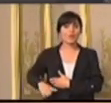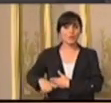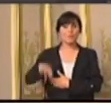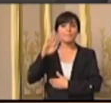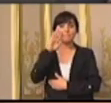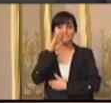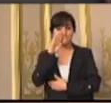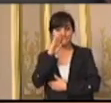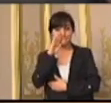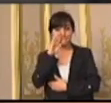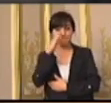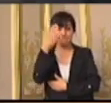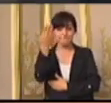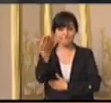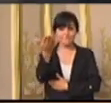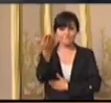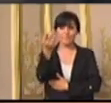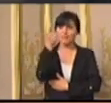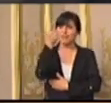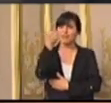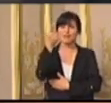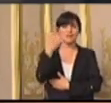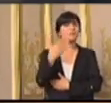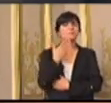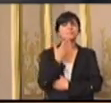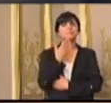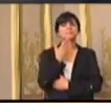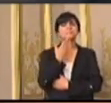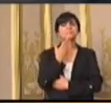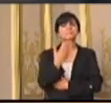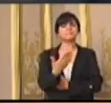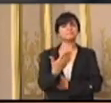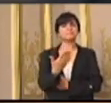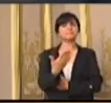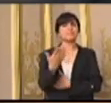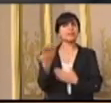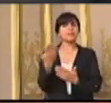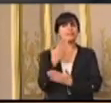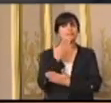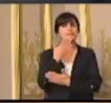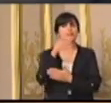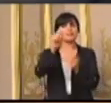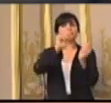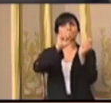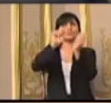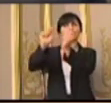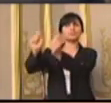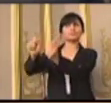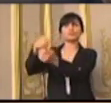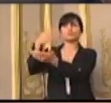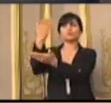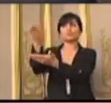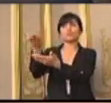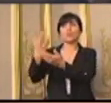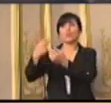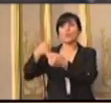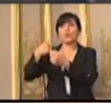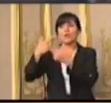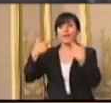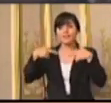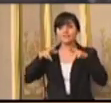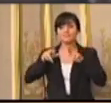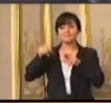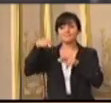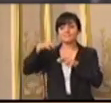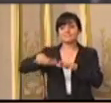miguel barbosa huerta tuvo bien en encomendarle la coordinación de nuestro sistema estatal